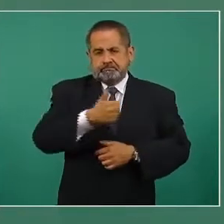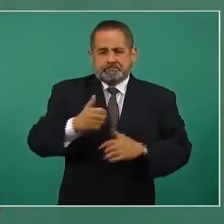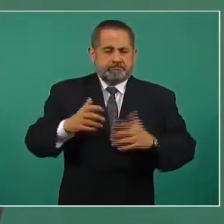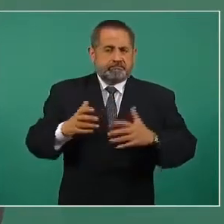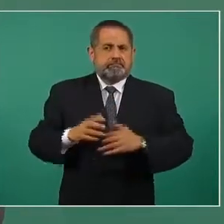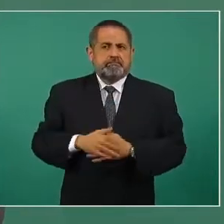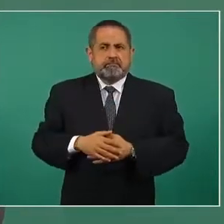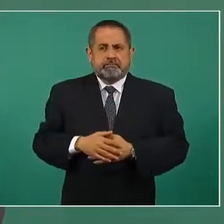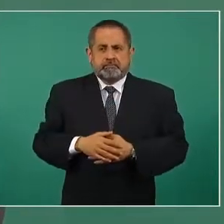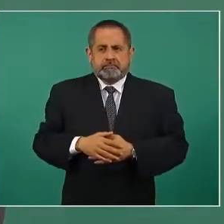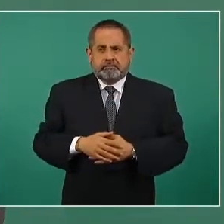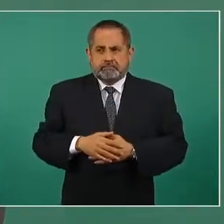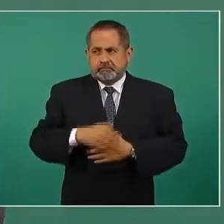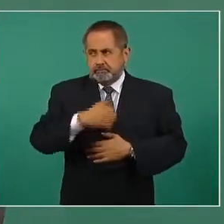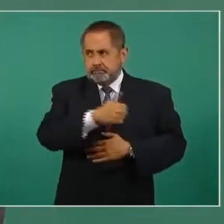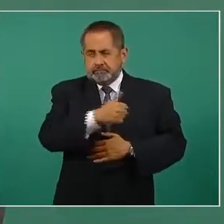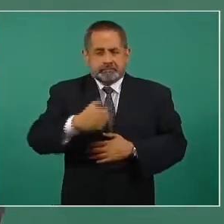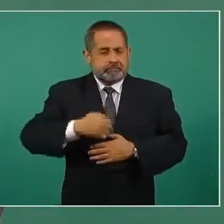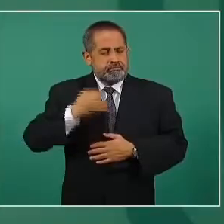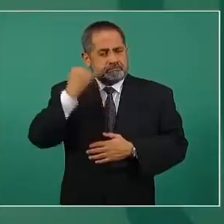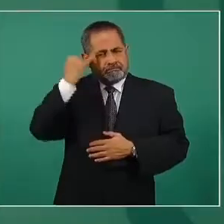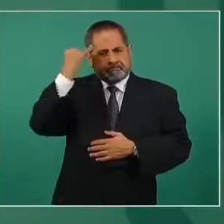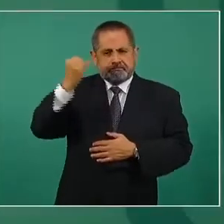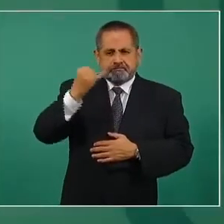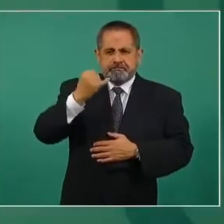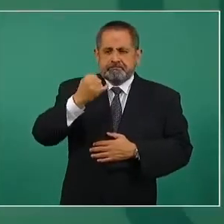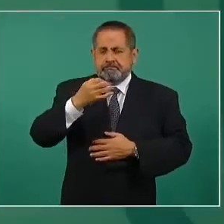la libre manifestación de las ideas,